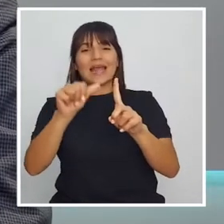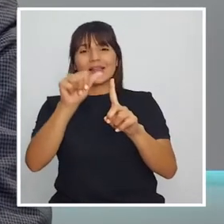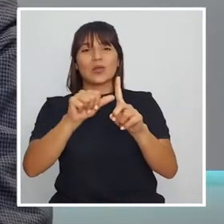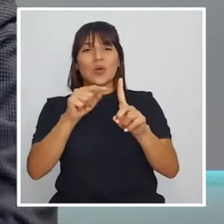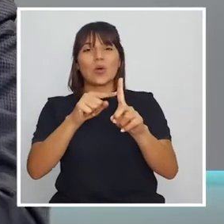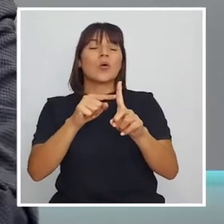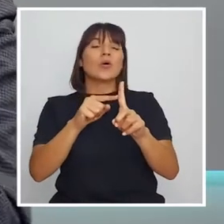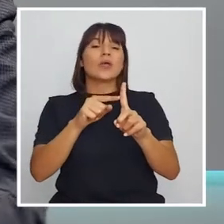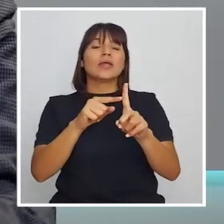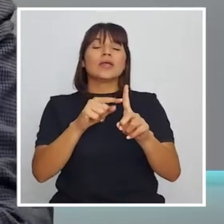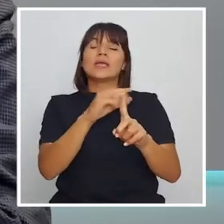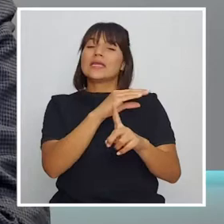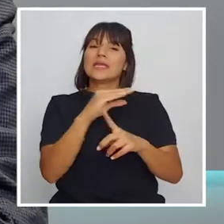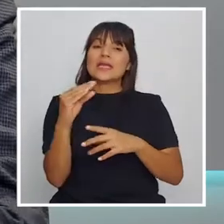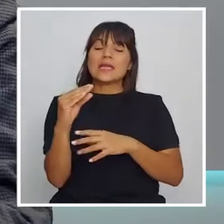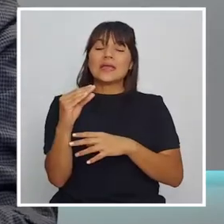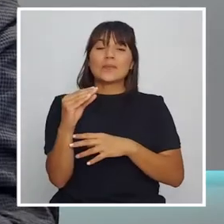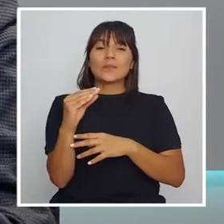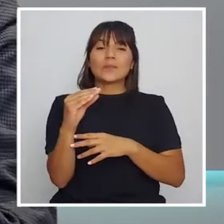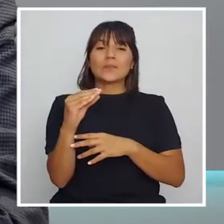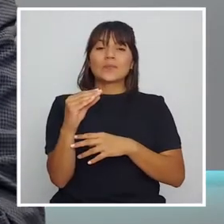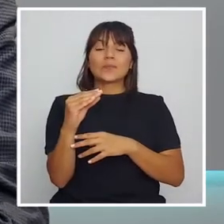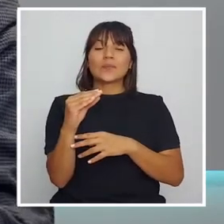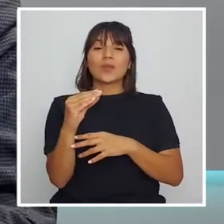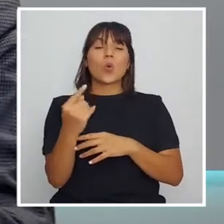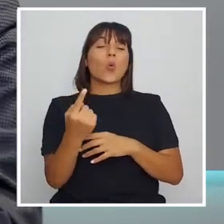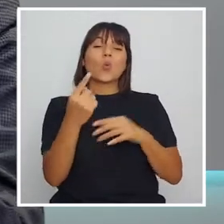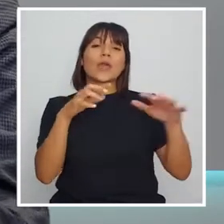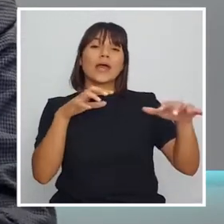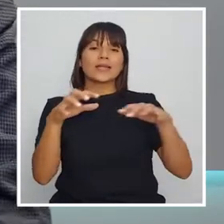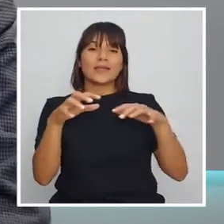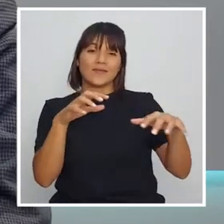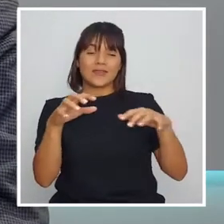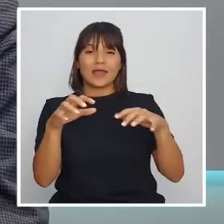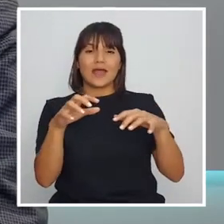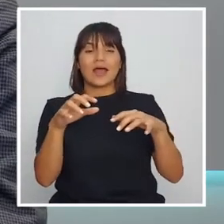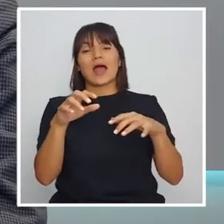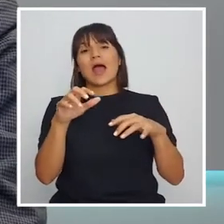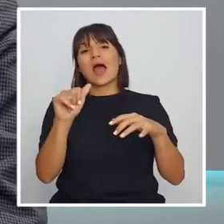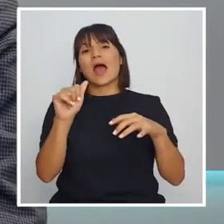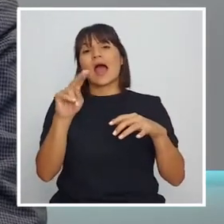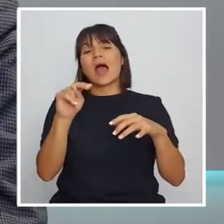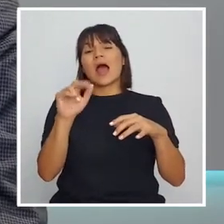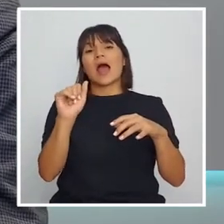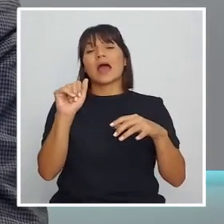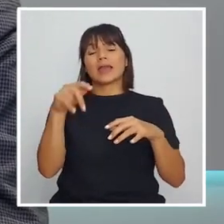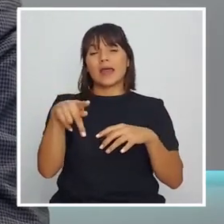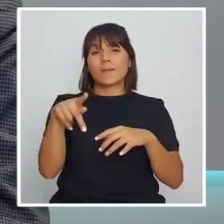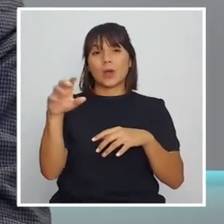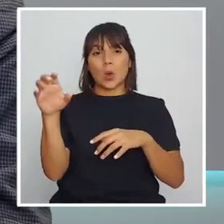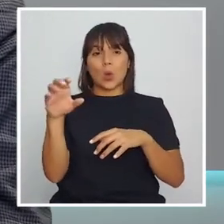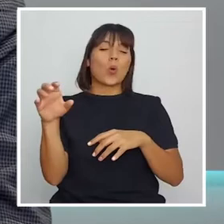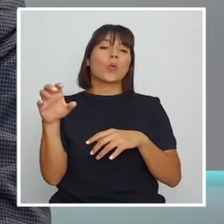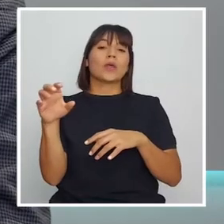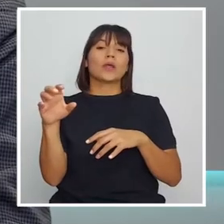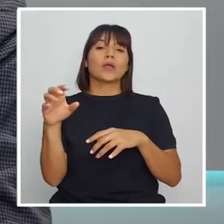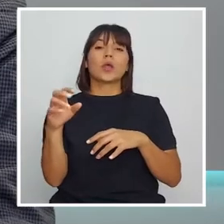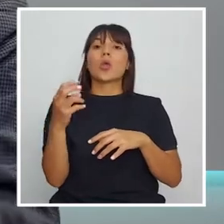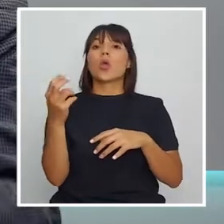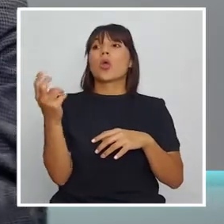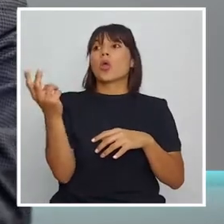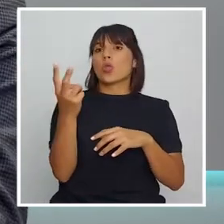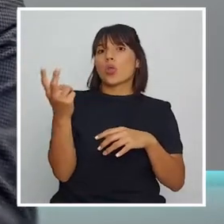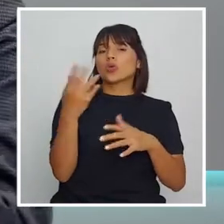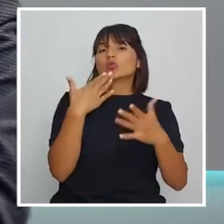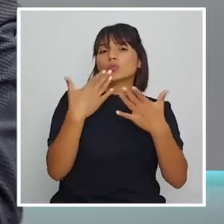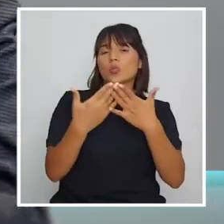un evento de stand-up comedy, ¿verdad? De dos muy buenos comediantes costarricenses,